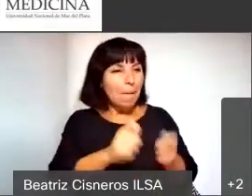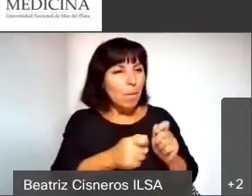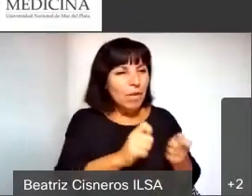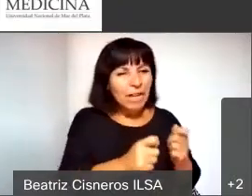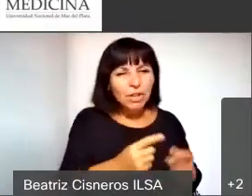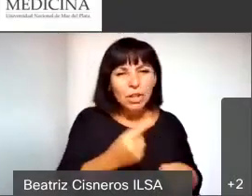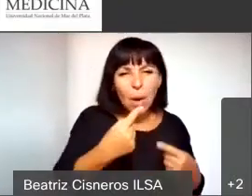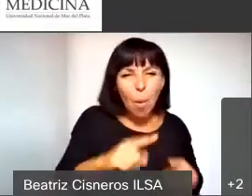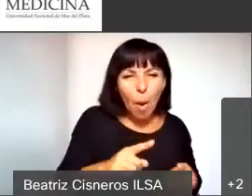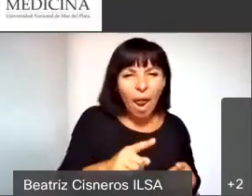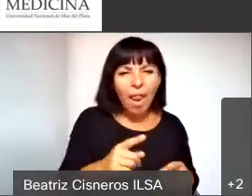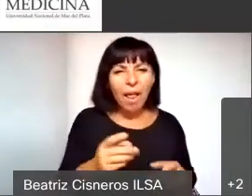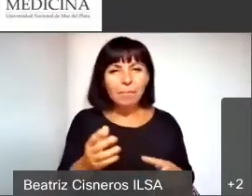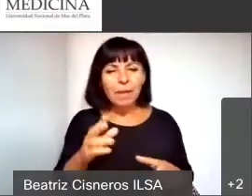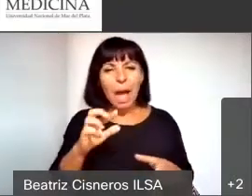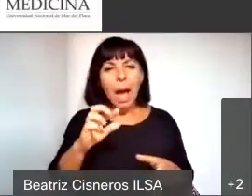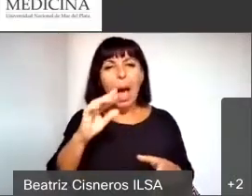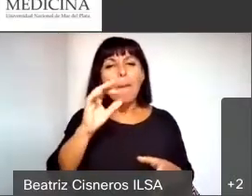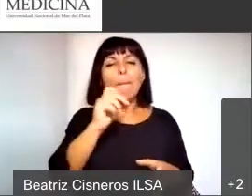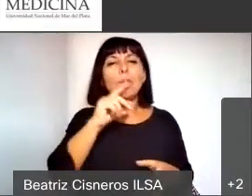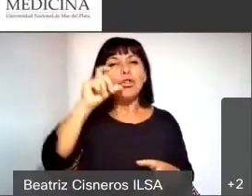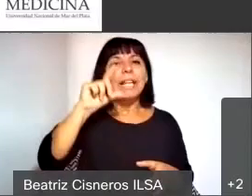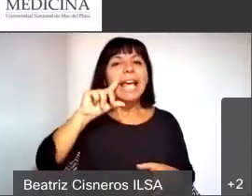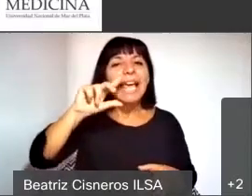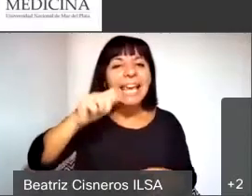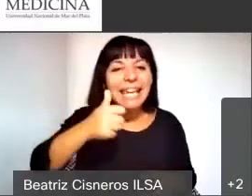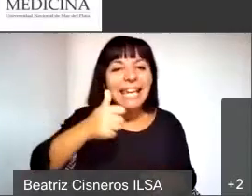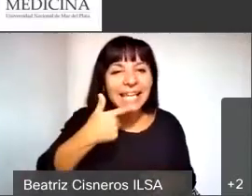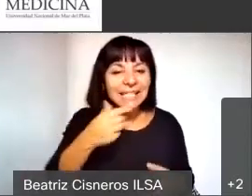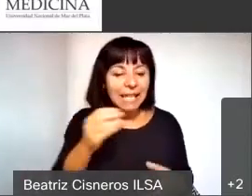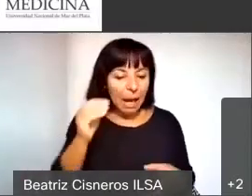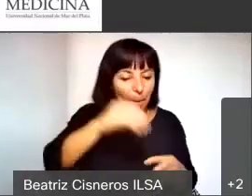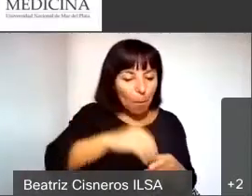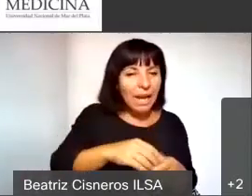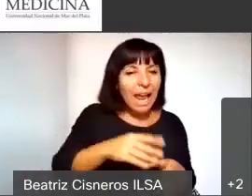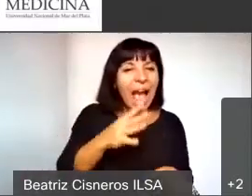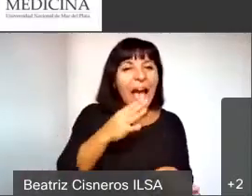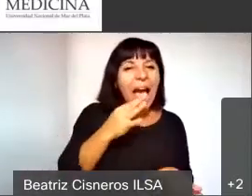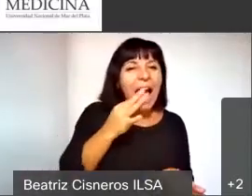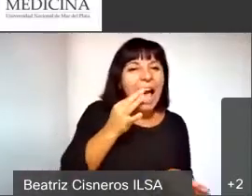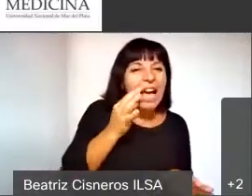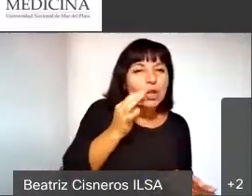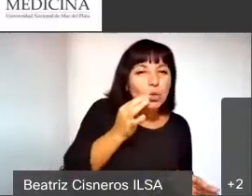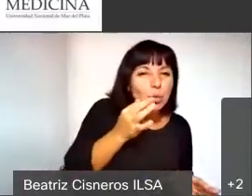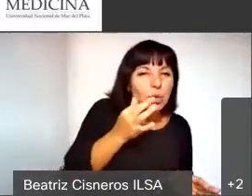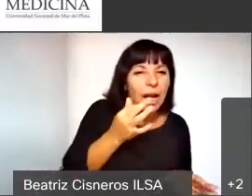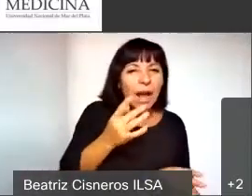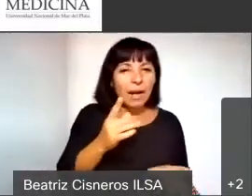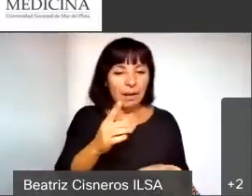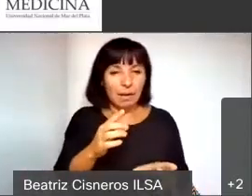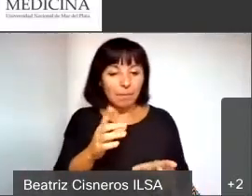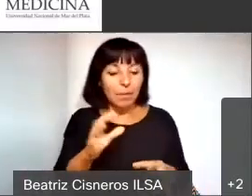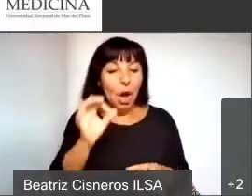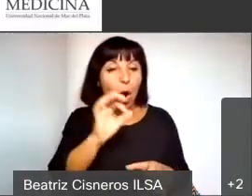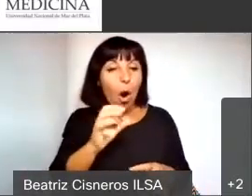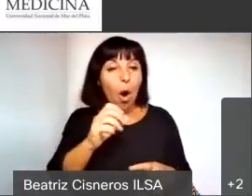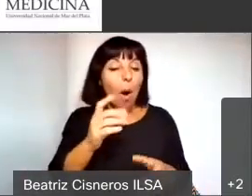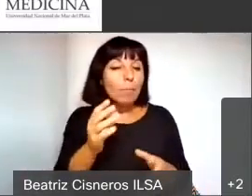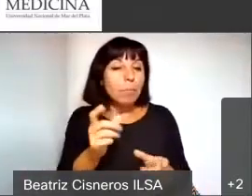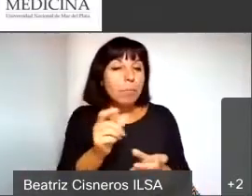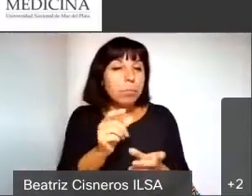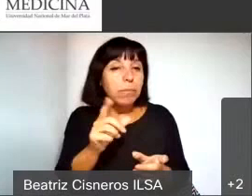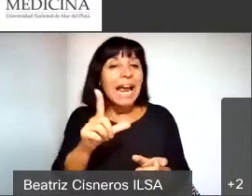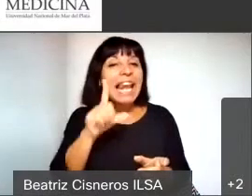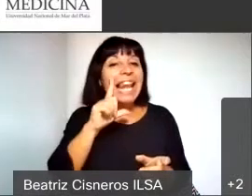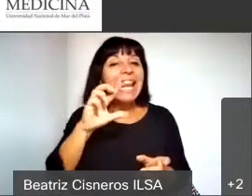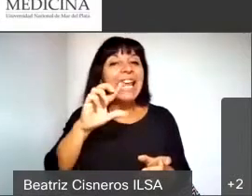un azúcar, con lo cual se forma una glucoproteína, o se le incorpora una porción lipídica, ¿sí?, un lípido,